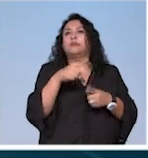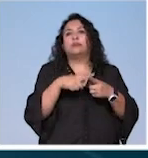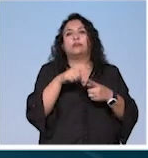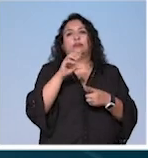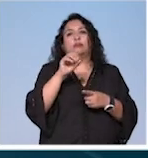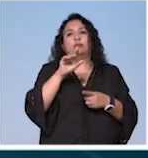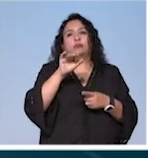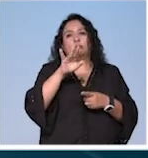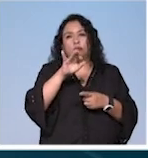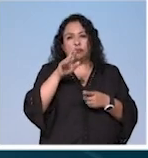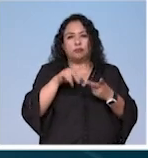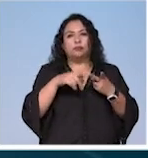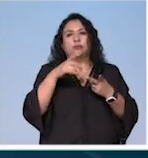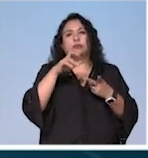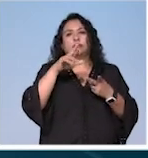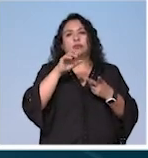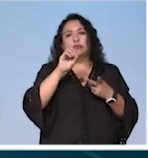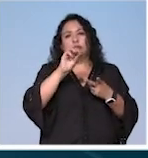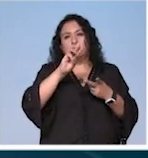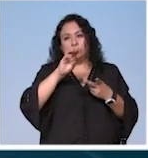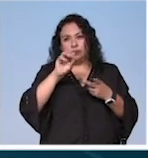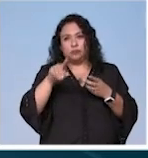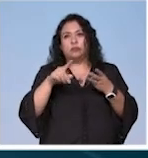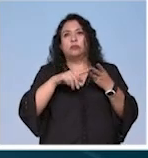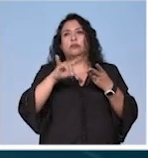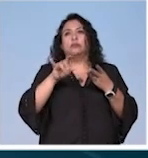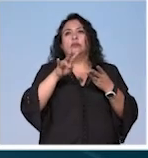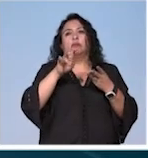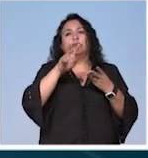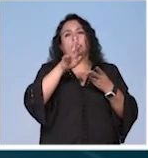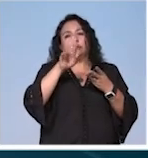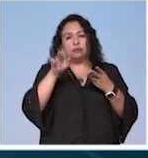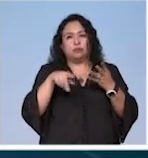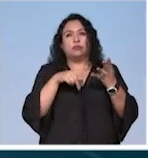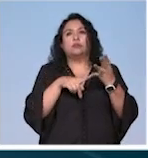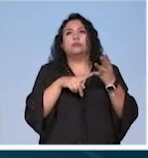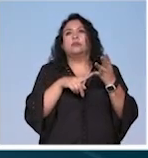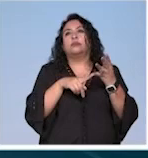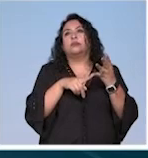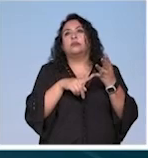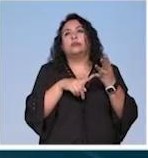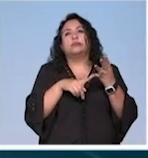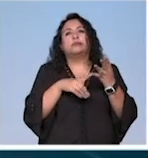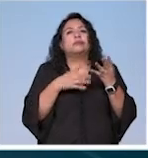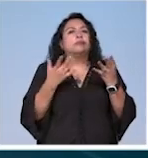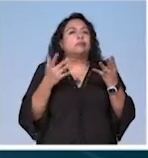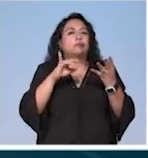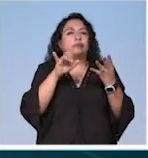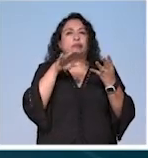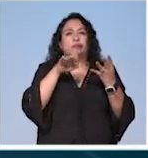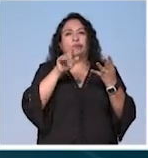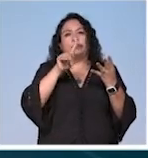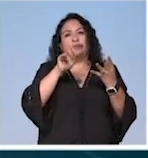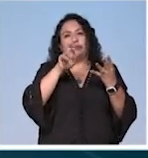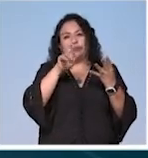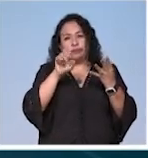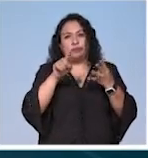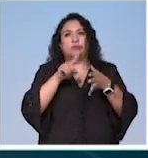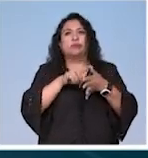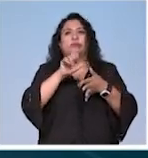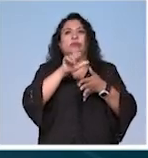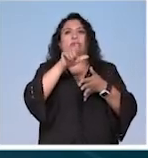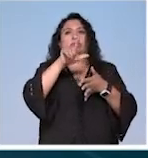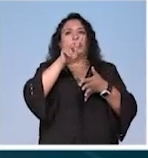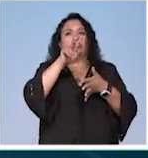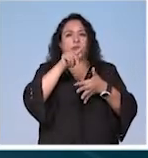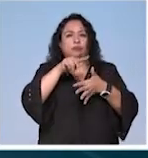Octavio Barreda, a Gilberto Owen, a Javier Bellorrutia, a Jaime Torres Bodet, a Salvador